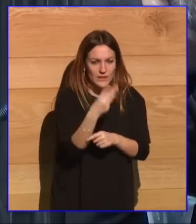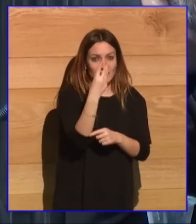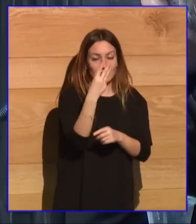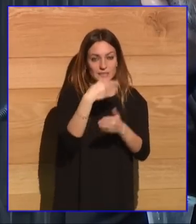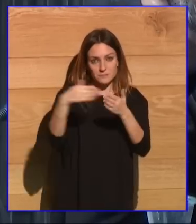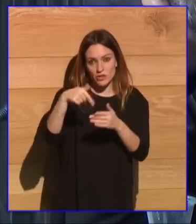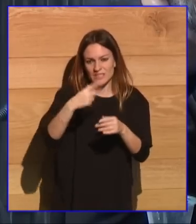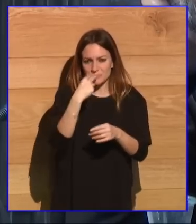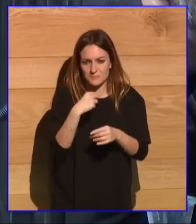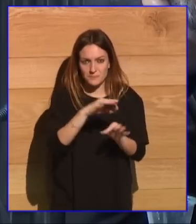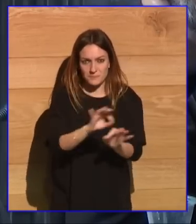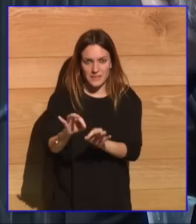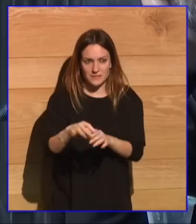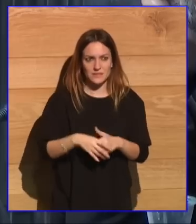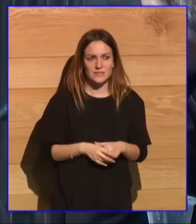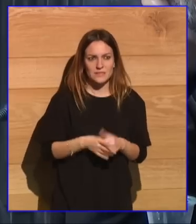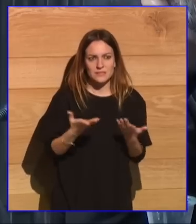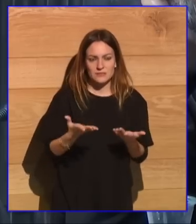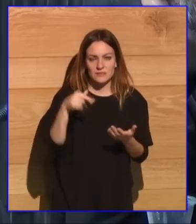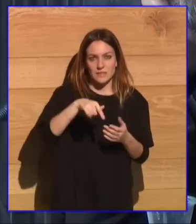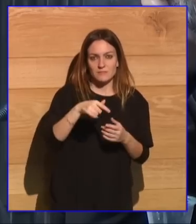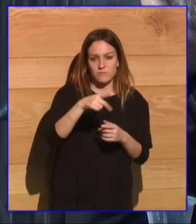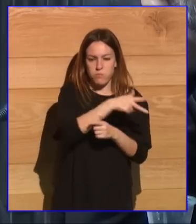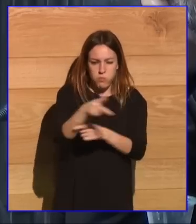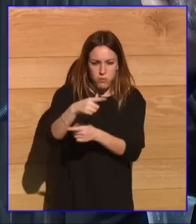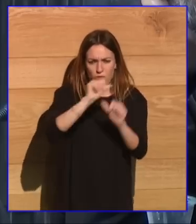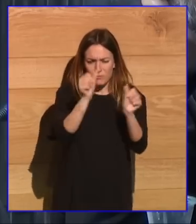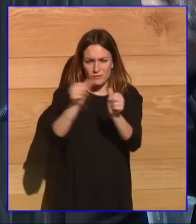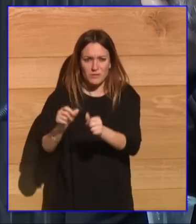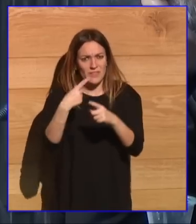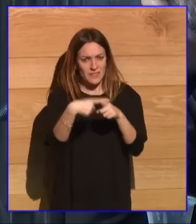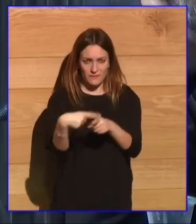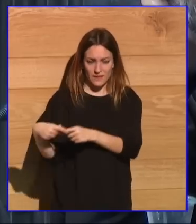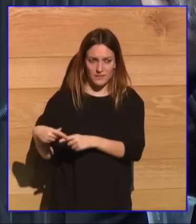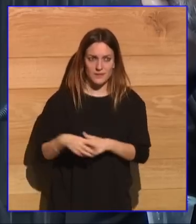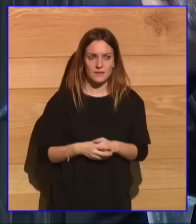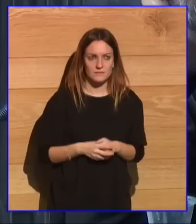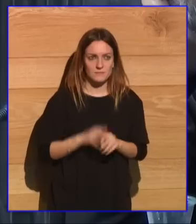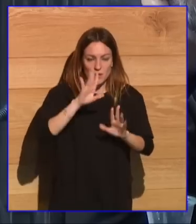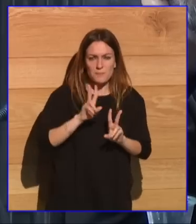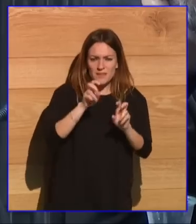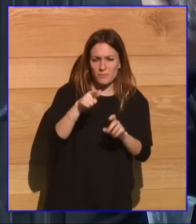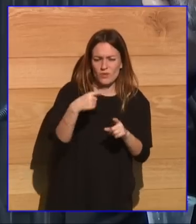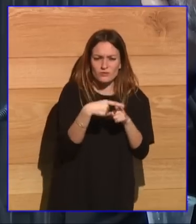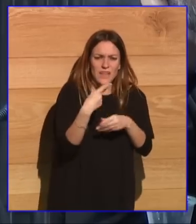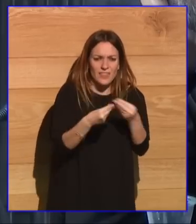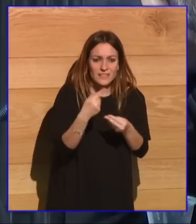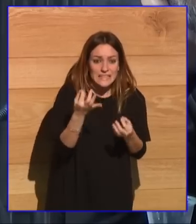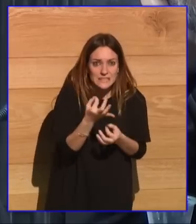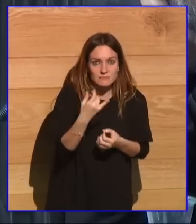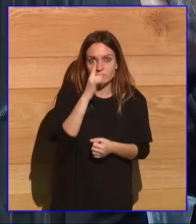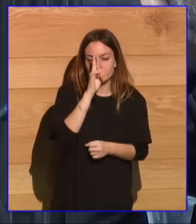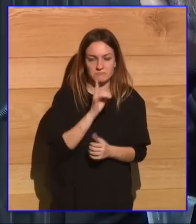una barbaridad. Y 972 planos. Pero al principio no sabían qué es lo que querían hacer. No tenían ni la más remota